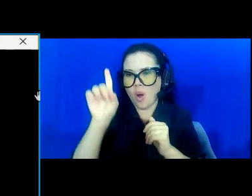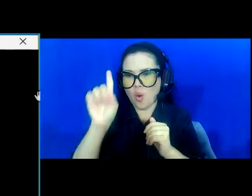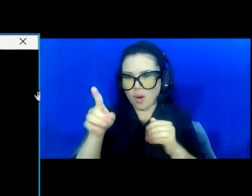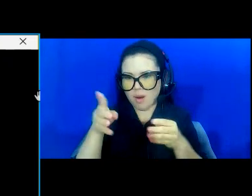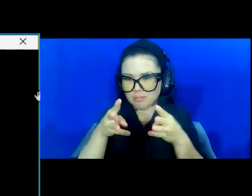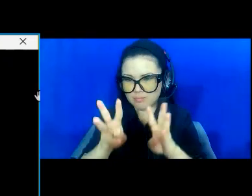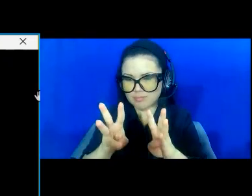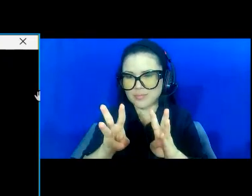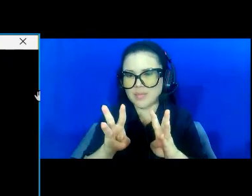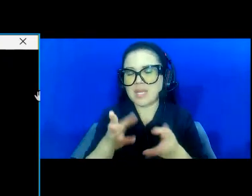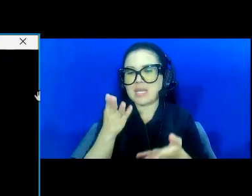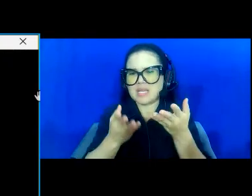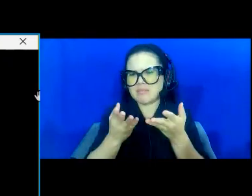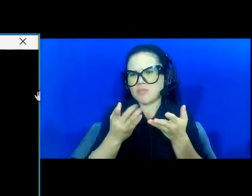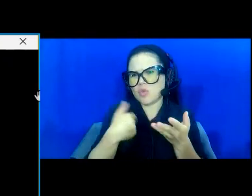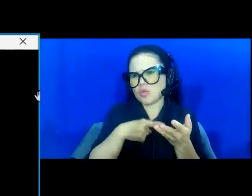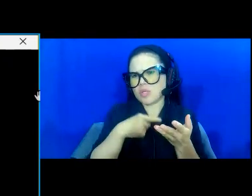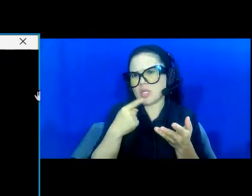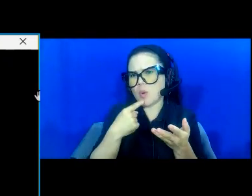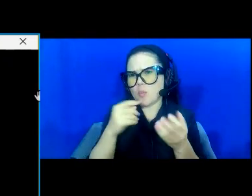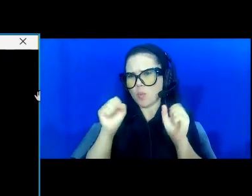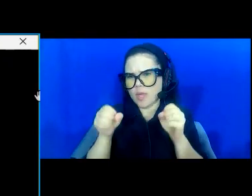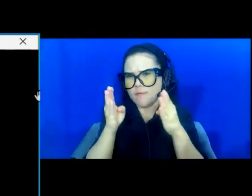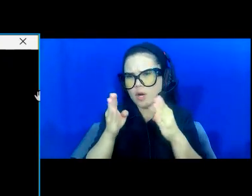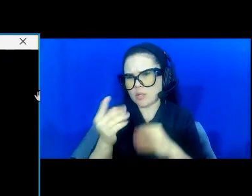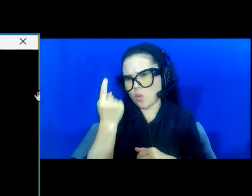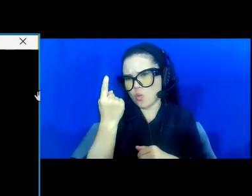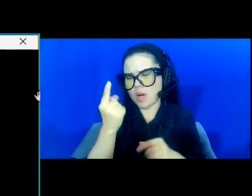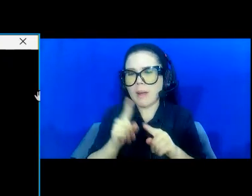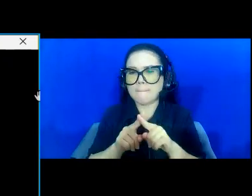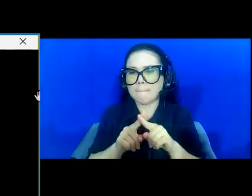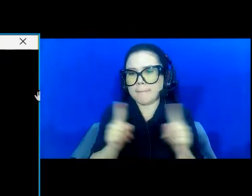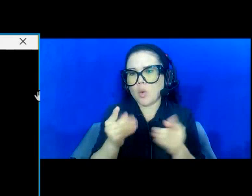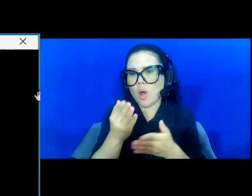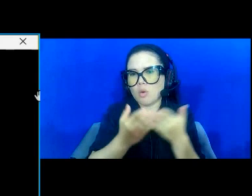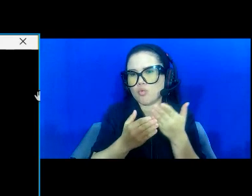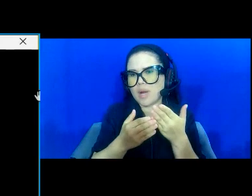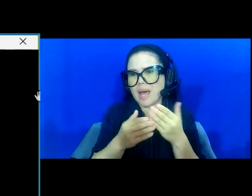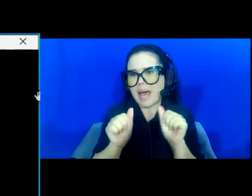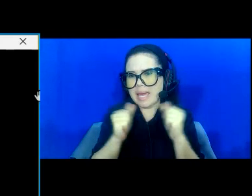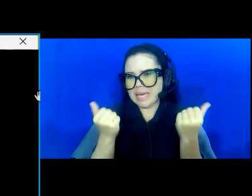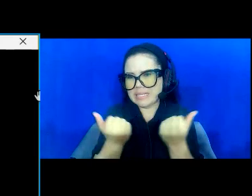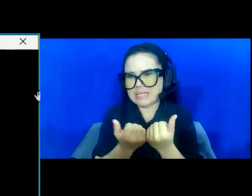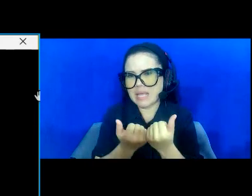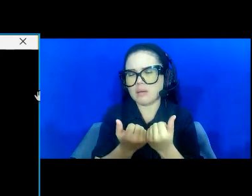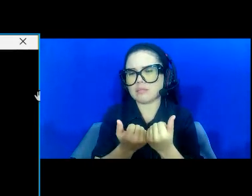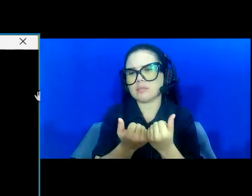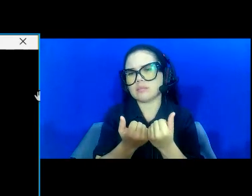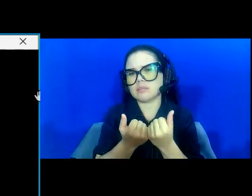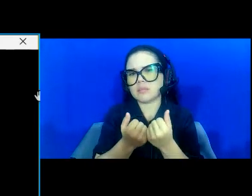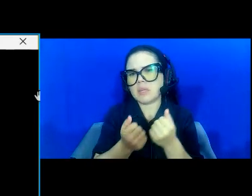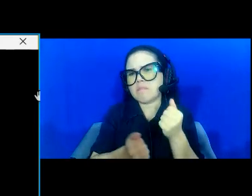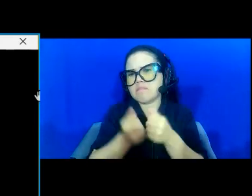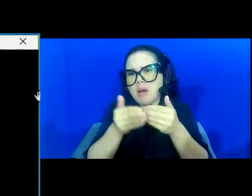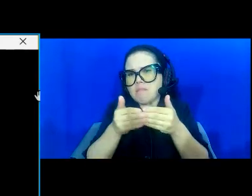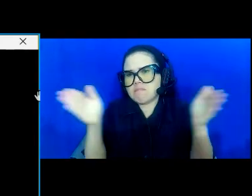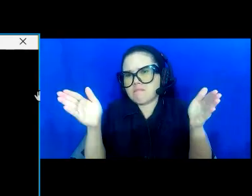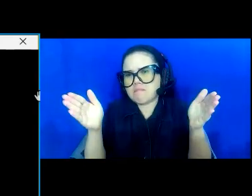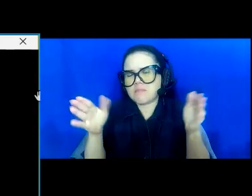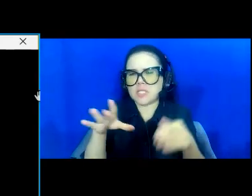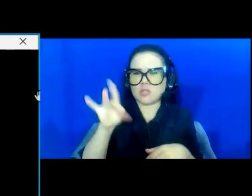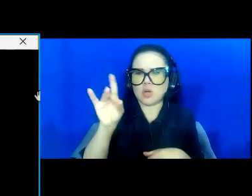podían enfocarse solamente en una, pero había entidades, hay agencias que fueron más abarcadores y seleccionaron B1,